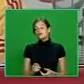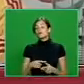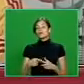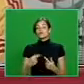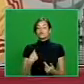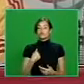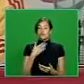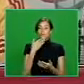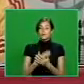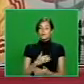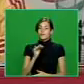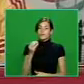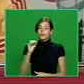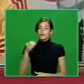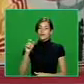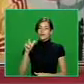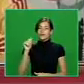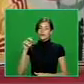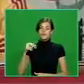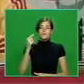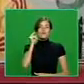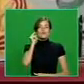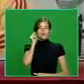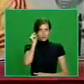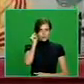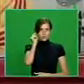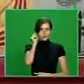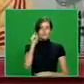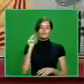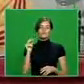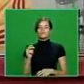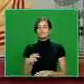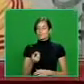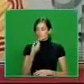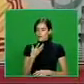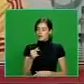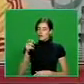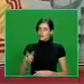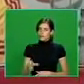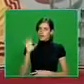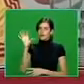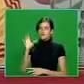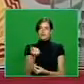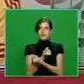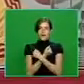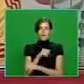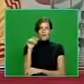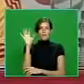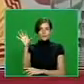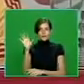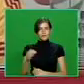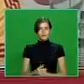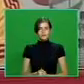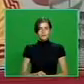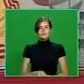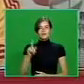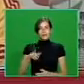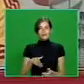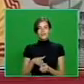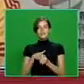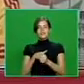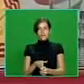yo pido para Jaqueline Farías como mujer útil de la patria como Mujer amante de esta Patria y como